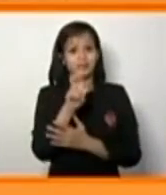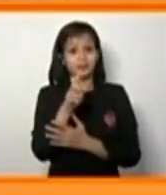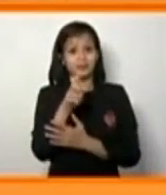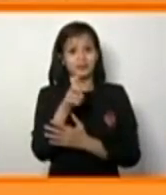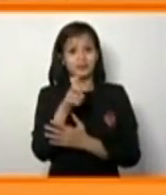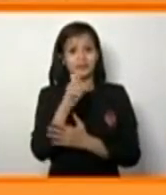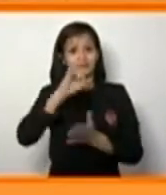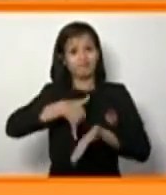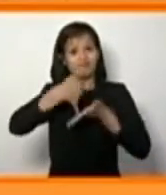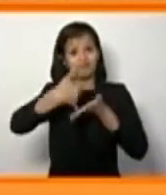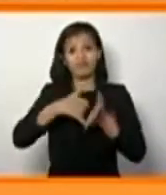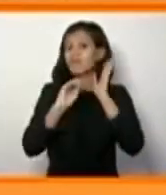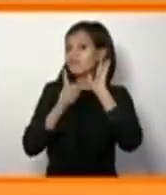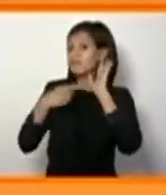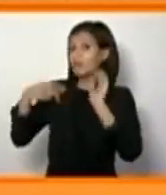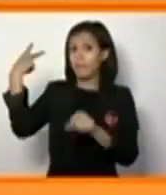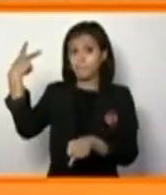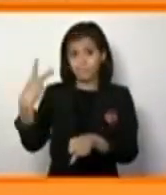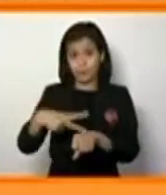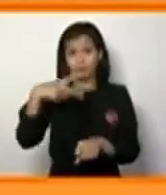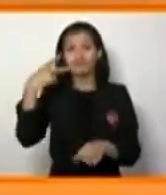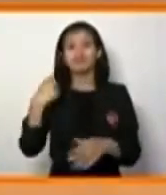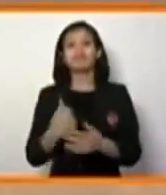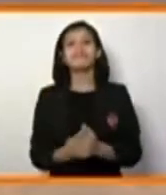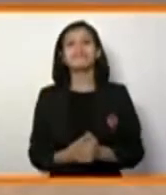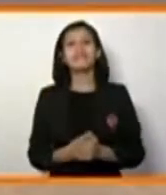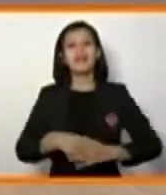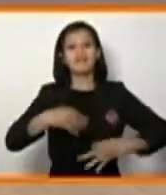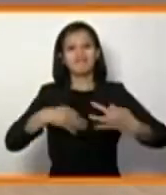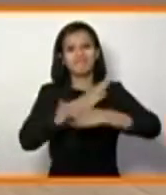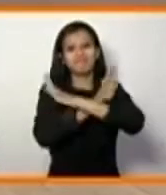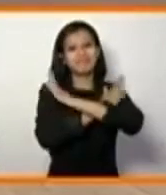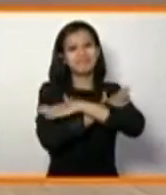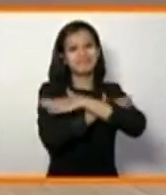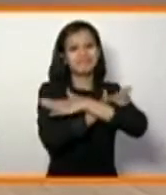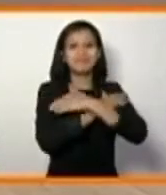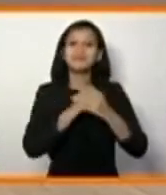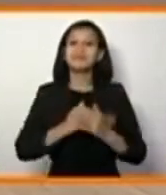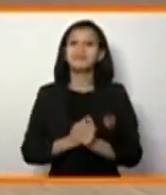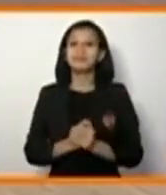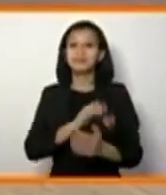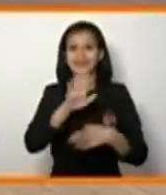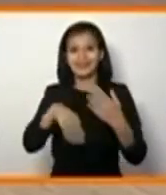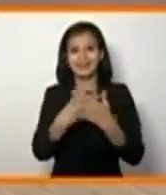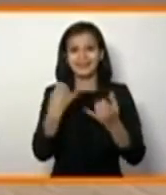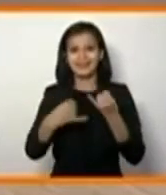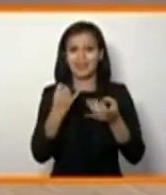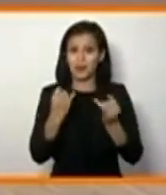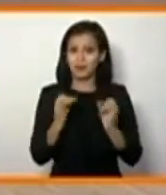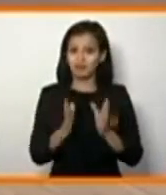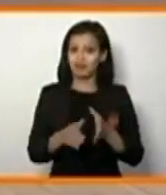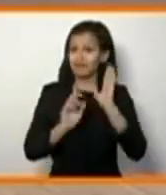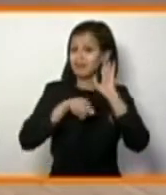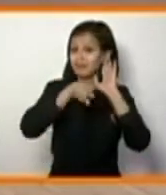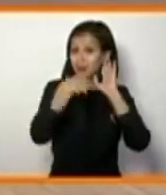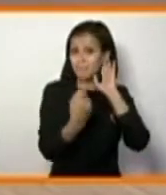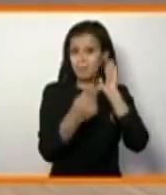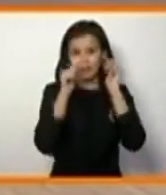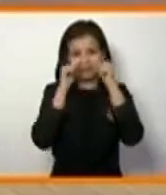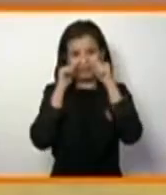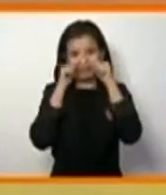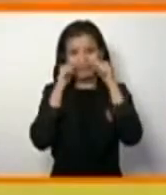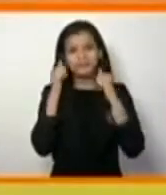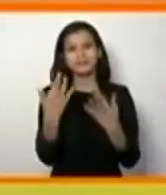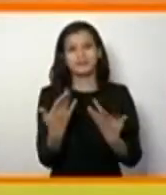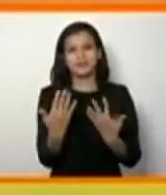2X. Tu premio para la diaria se multiplica por 2. Muchas felicidades. Y para todos nuestros jugadores de más 1, atentos, y el número